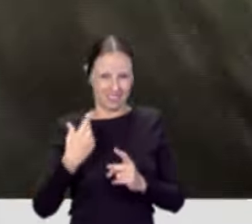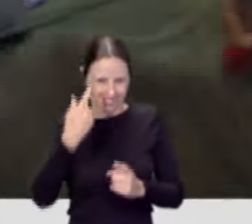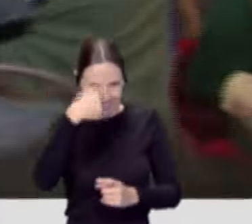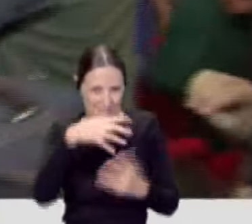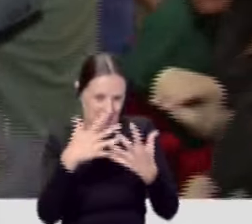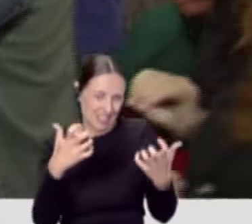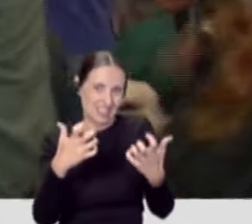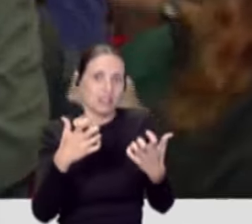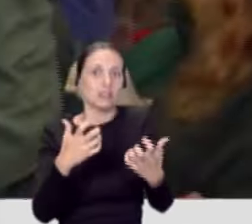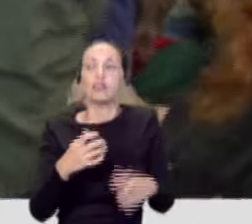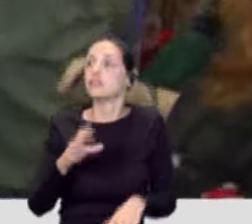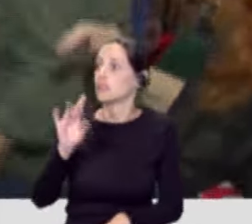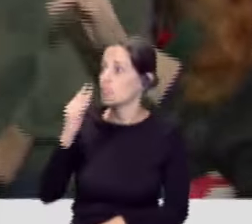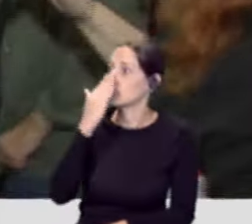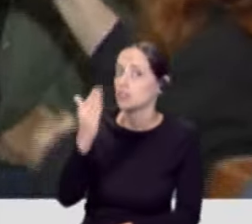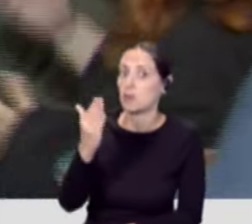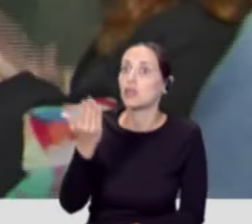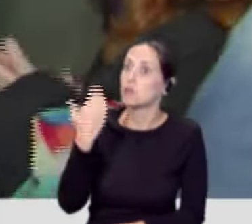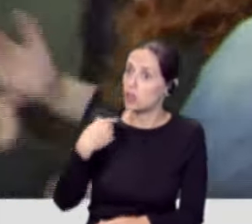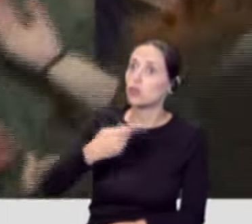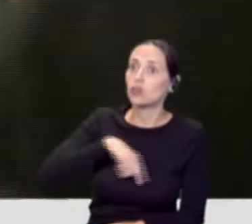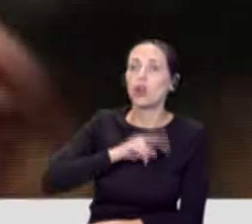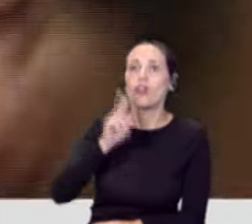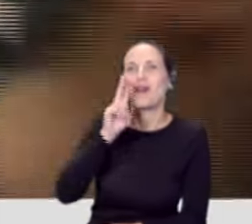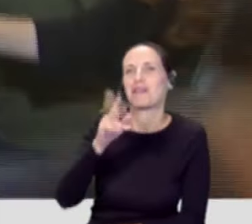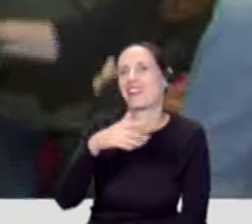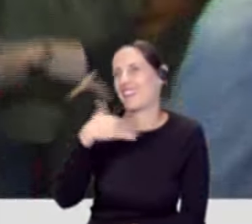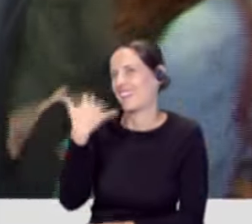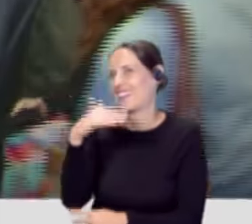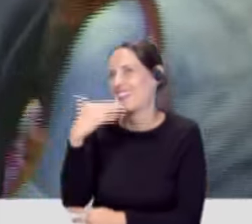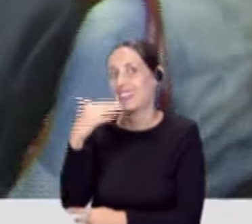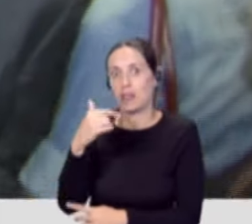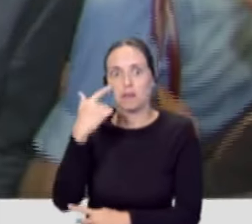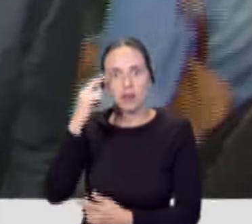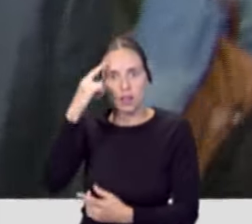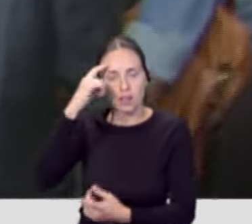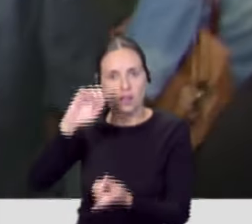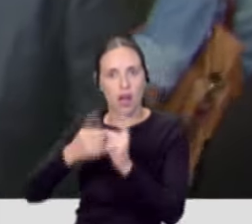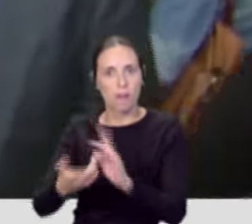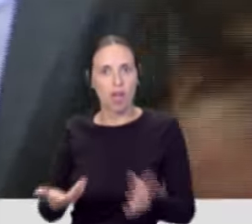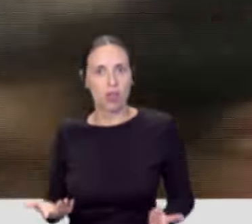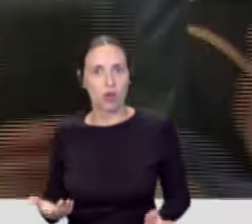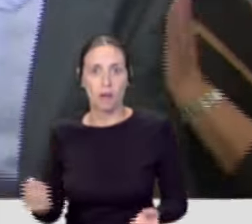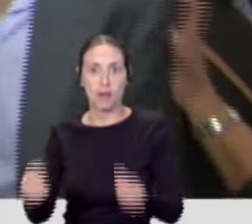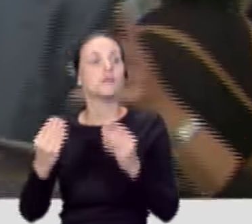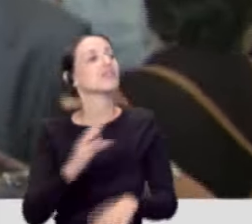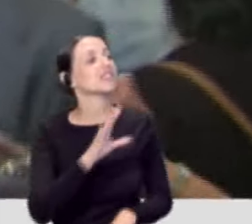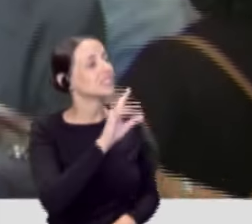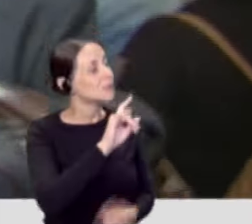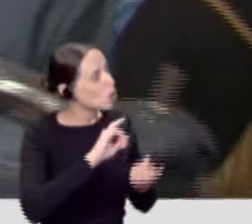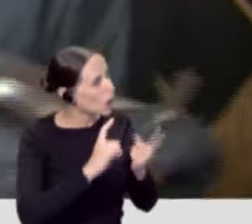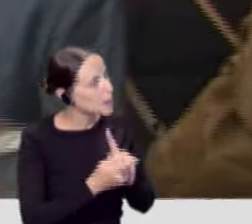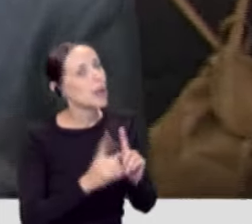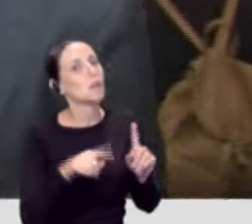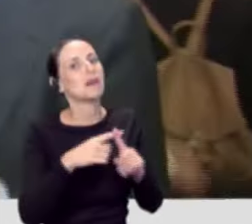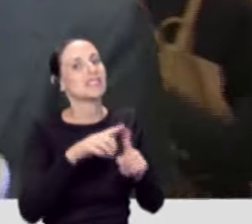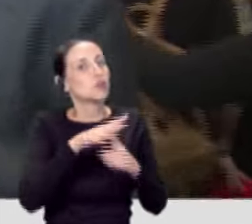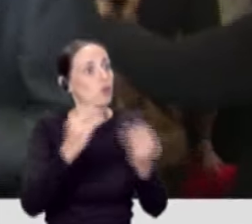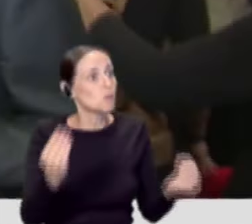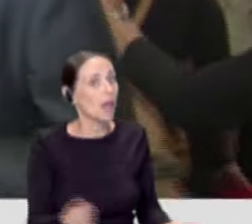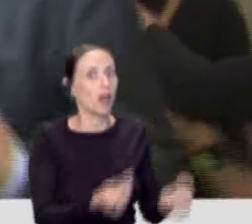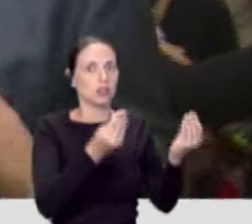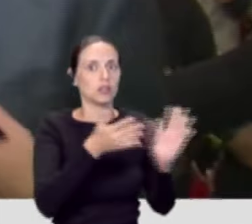sonreíamos cuando veíamos eso. Sí, Fíjate tú cómo... Oye, por otro lado, ¿cómo hemos cambiado? Hemos cambiado, pero al mismo tiempo... Mejor. Hemos cambiado a mejor y sí. Estamos